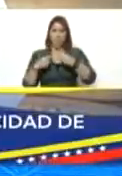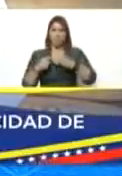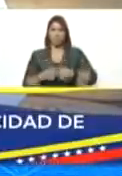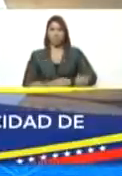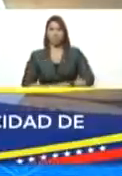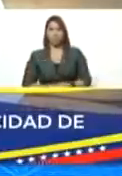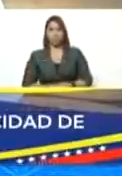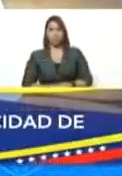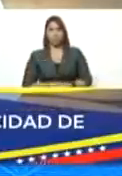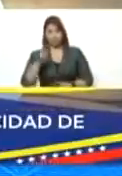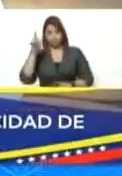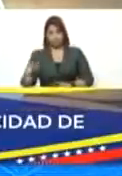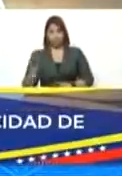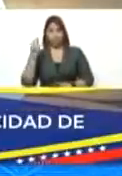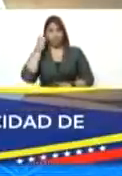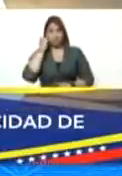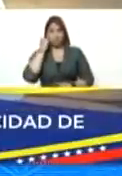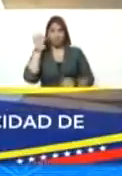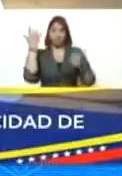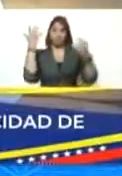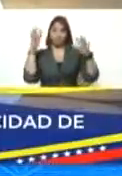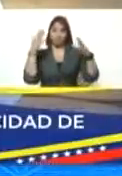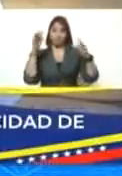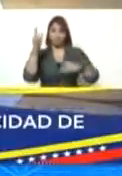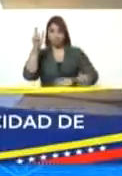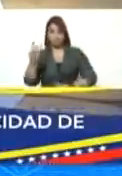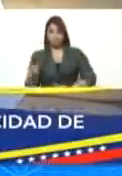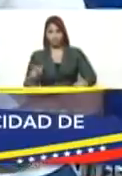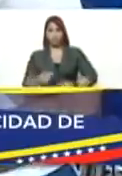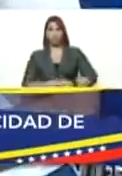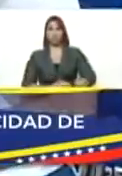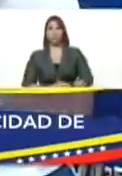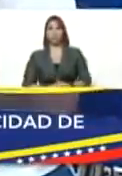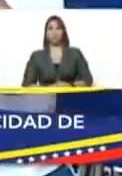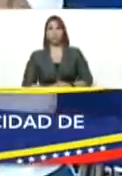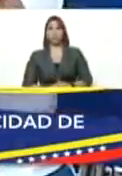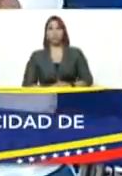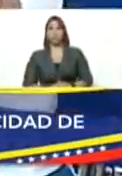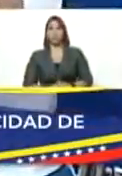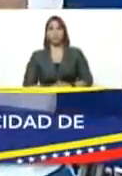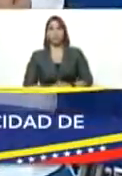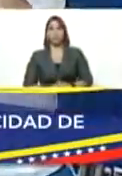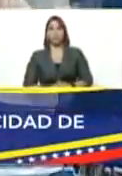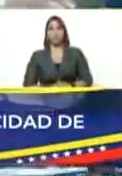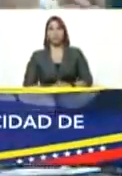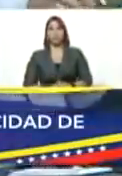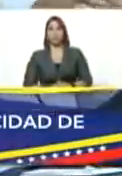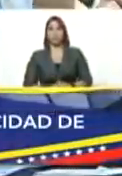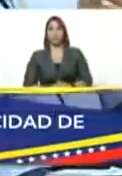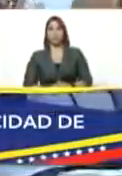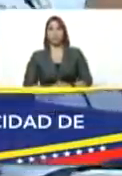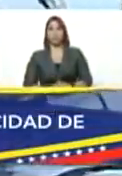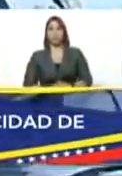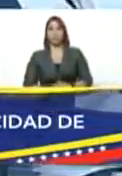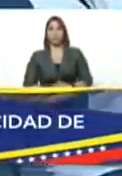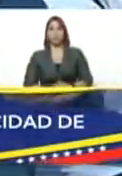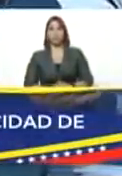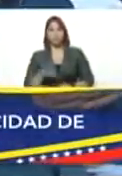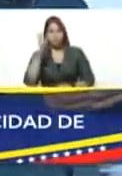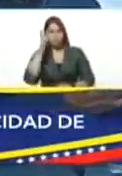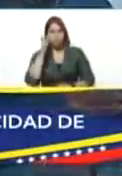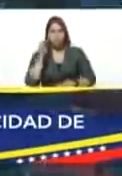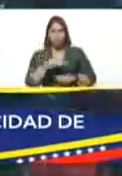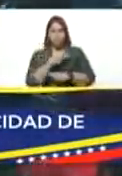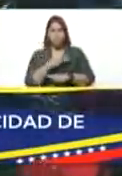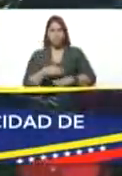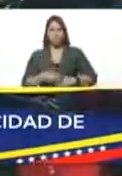Rosa, Rosa, Rosa, un aplauso para Rosa. Gracias. Rosa, Rosa, qué maravillosa. ¿Tú has escuchado esa canción de